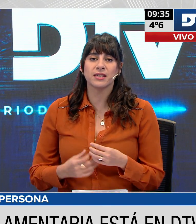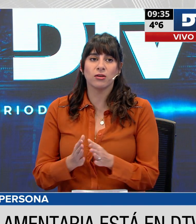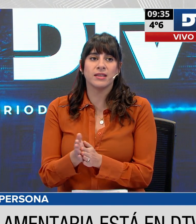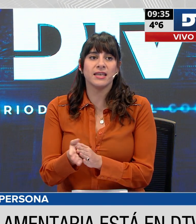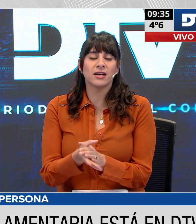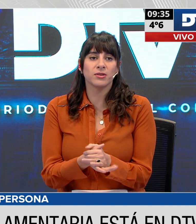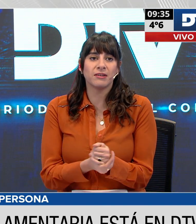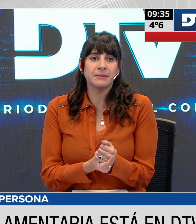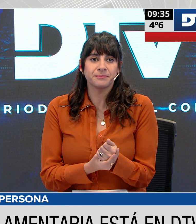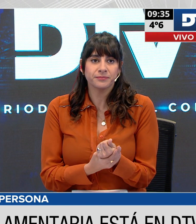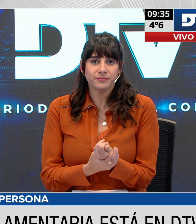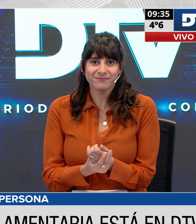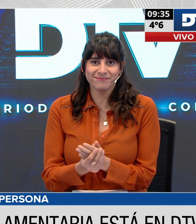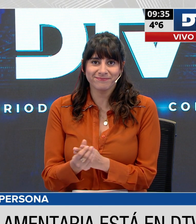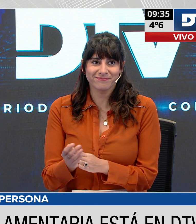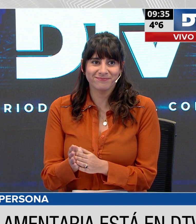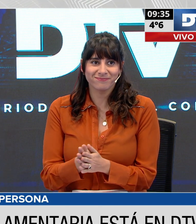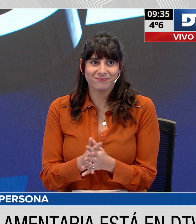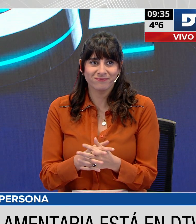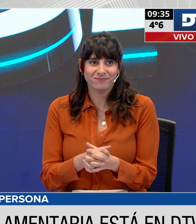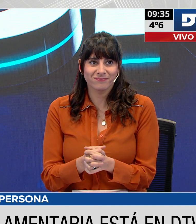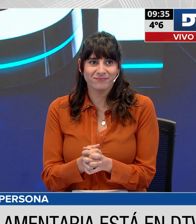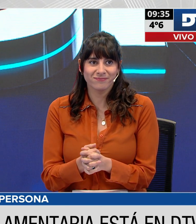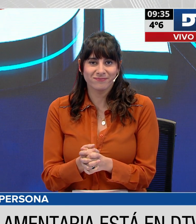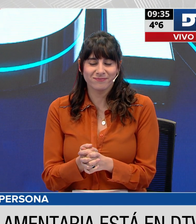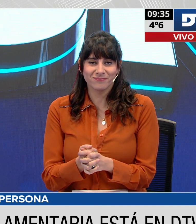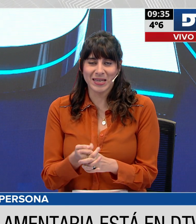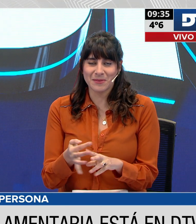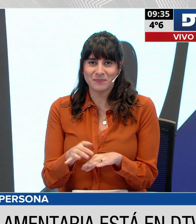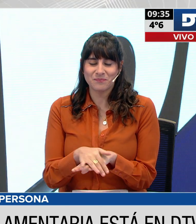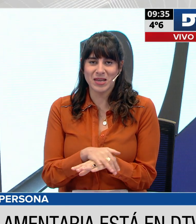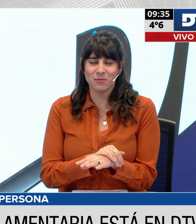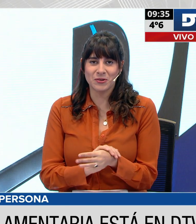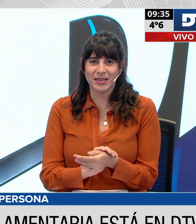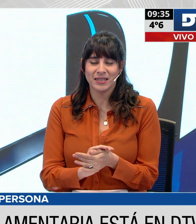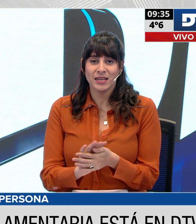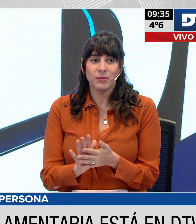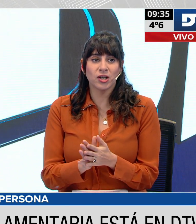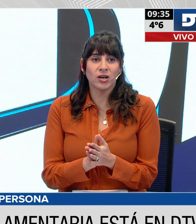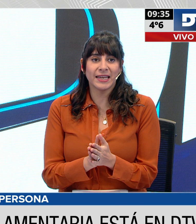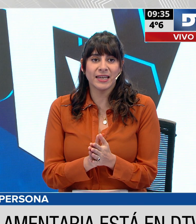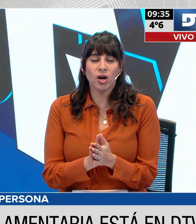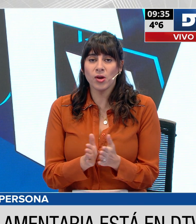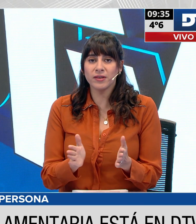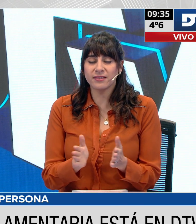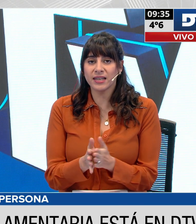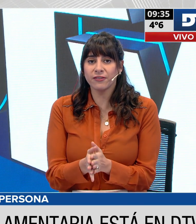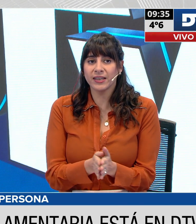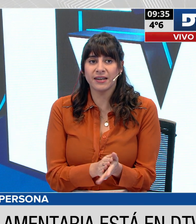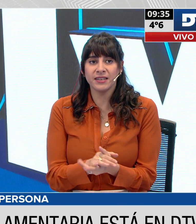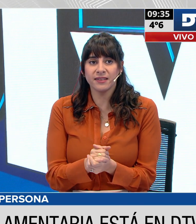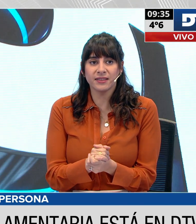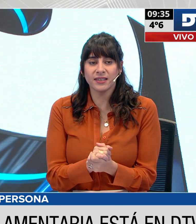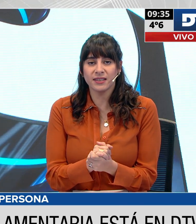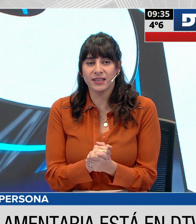Rossi. Marquitos, buen día, ¿cómo te va? Buen día, ¿cómo les va? ¿Todo bien? Bien, muy bien. Bueno, ¿cómo lo viste al jefe